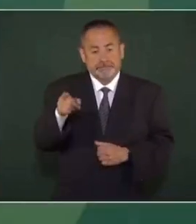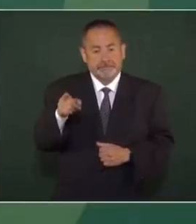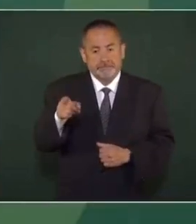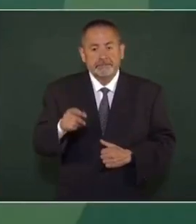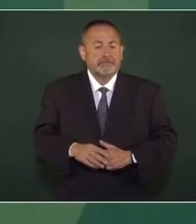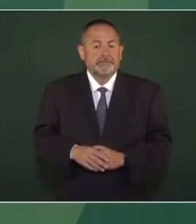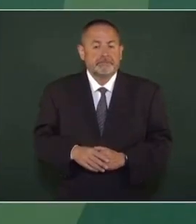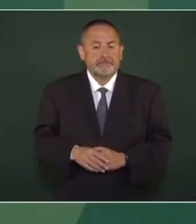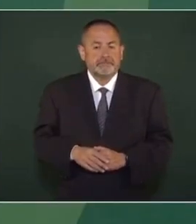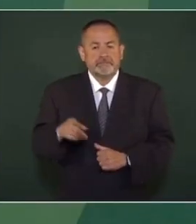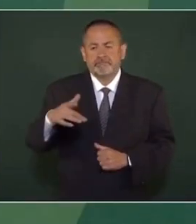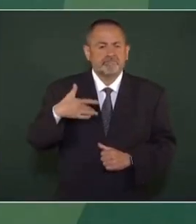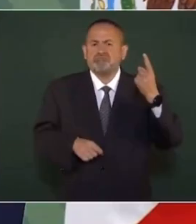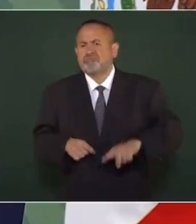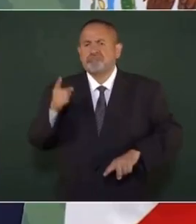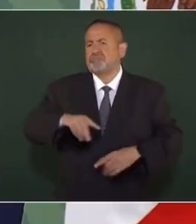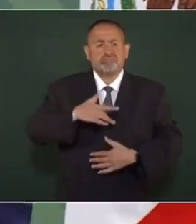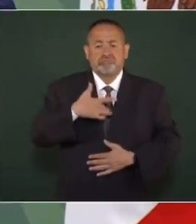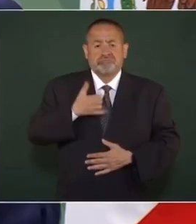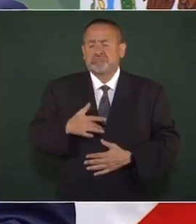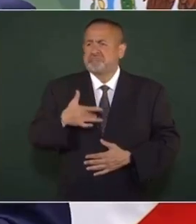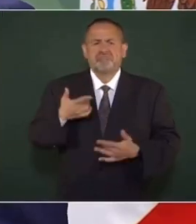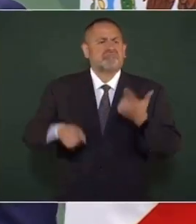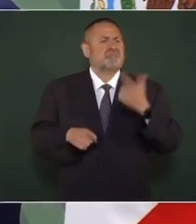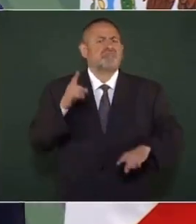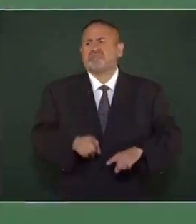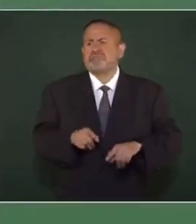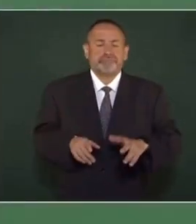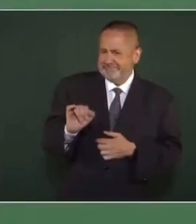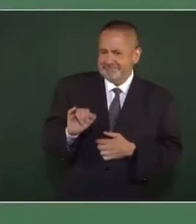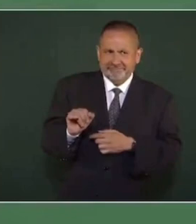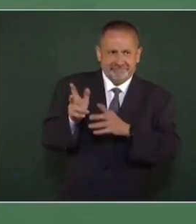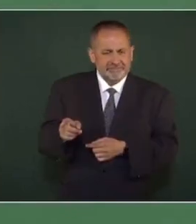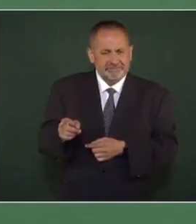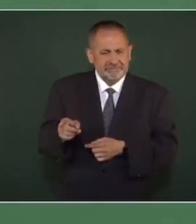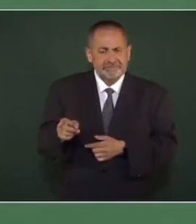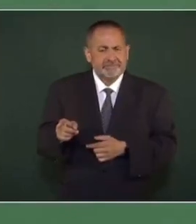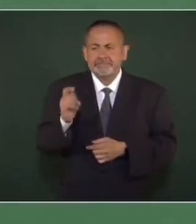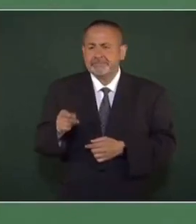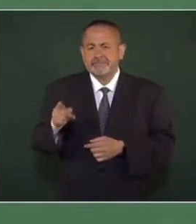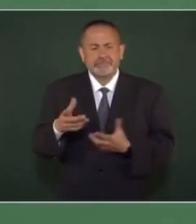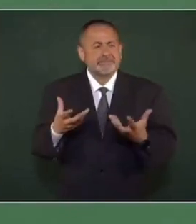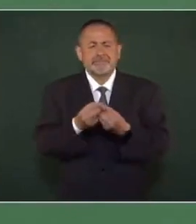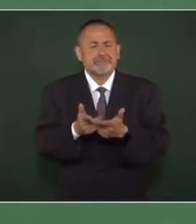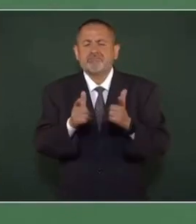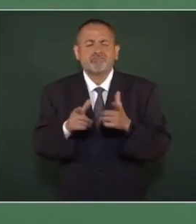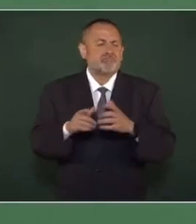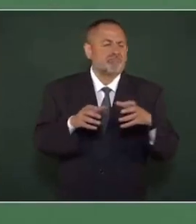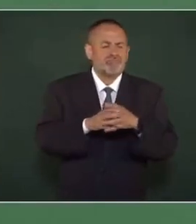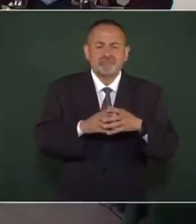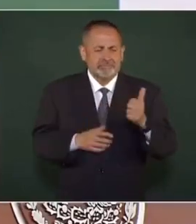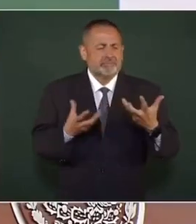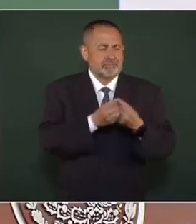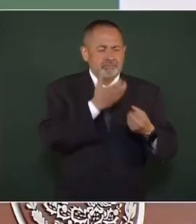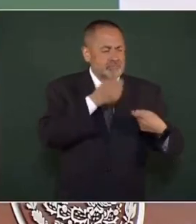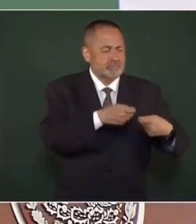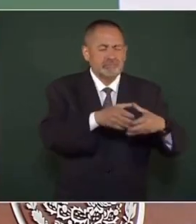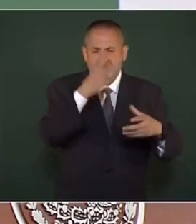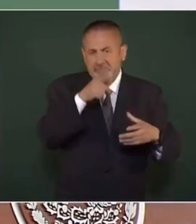tiene instintos autoritarios y es un prototipo de la derecha y el conservadurismo en México.